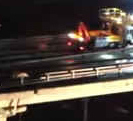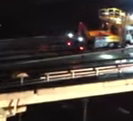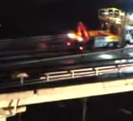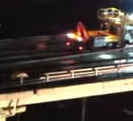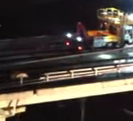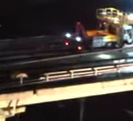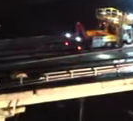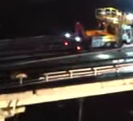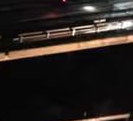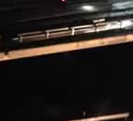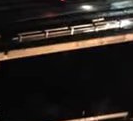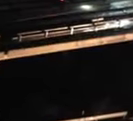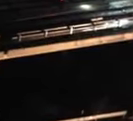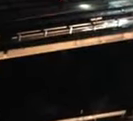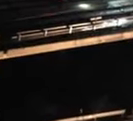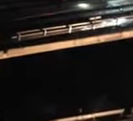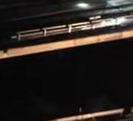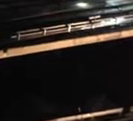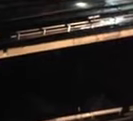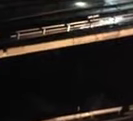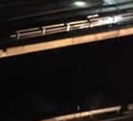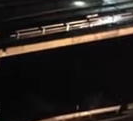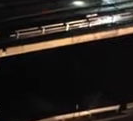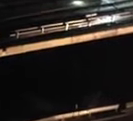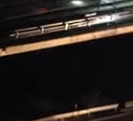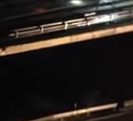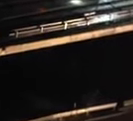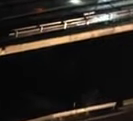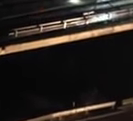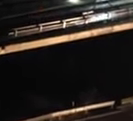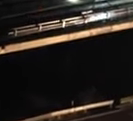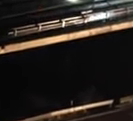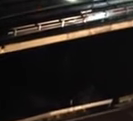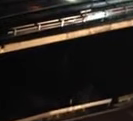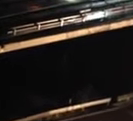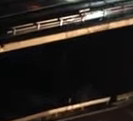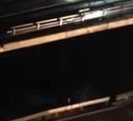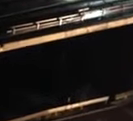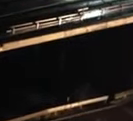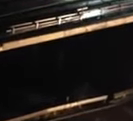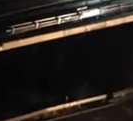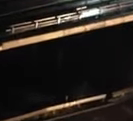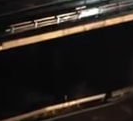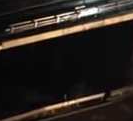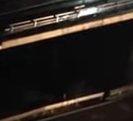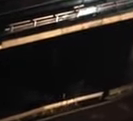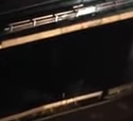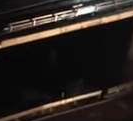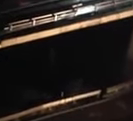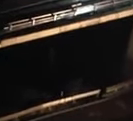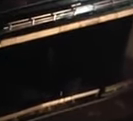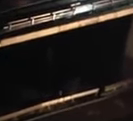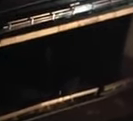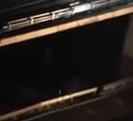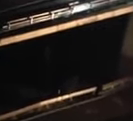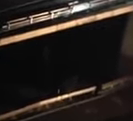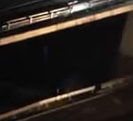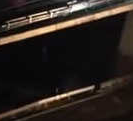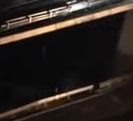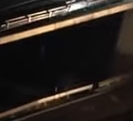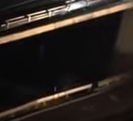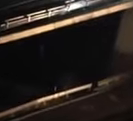primera subestación de tracción. Los trabajos se realizaron durante dos noches para minimizar la afectación al tráfico vehicular de la